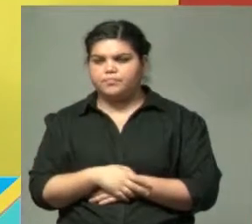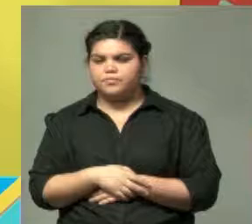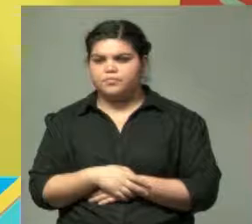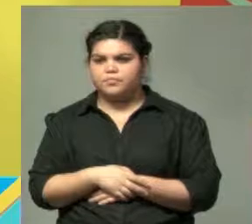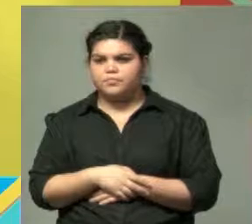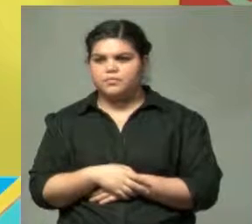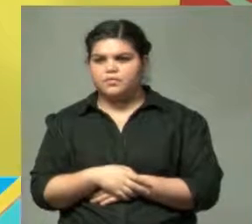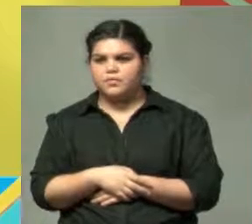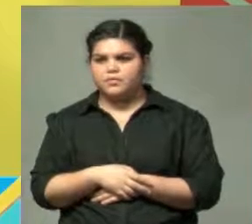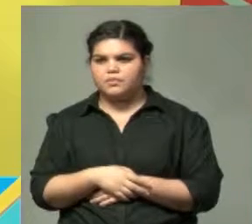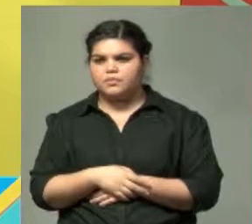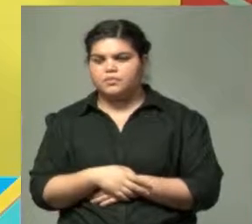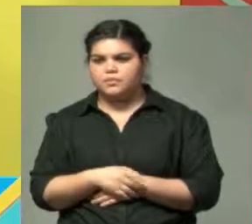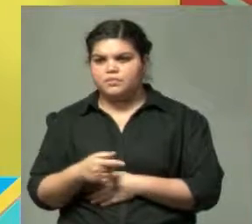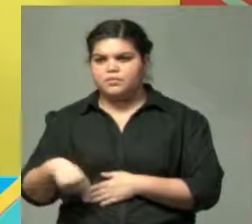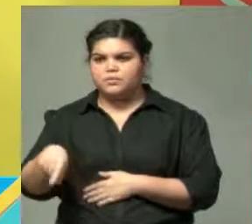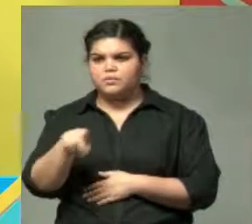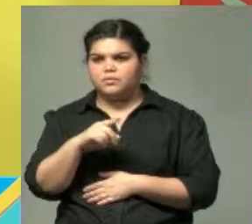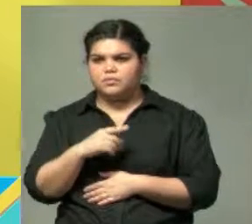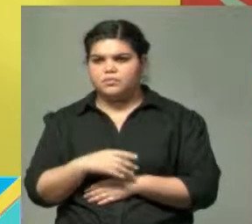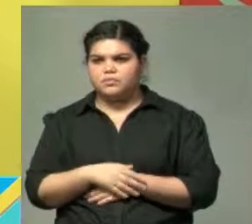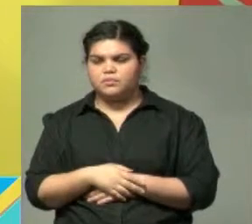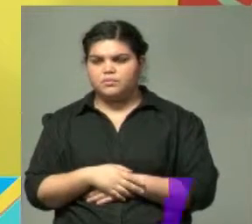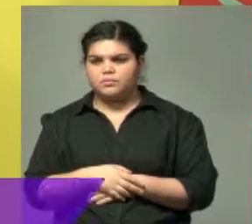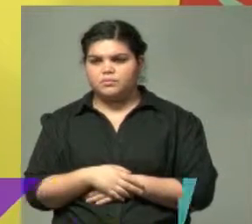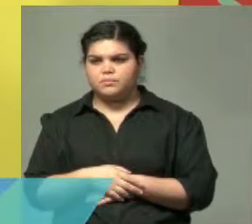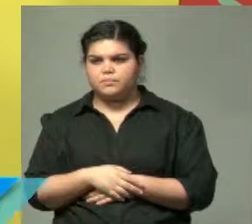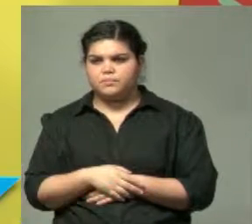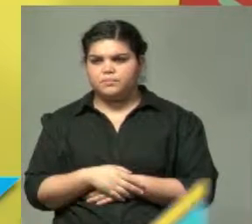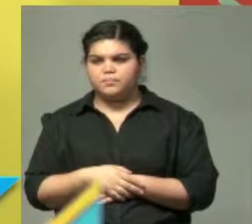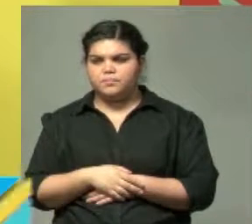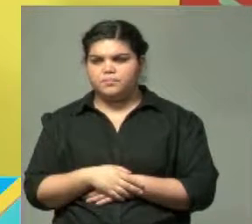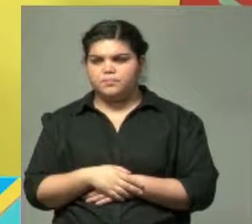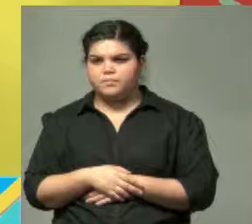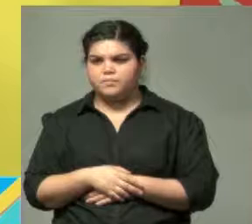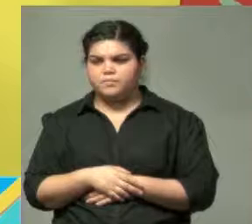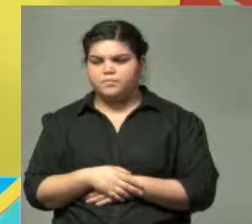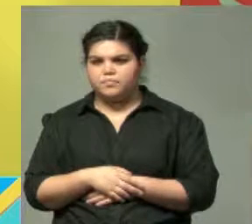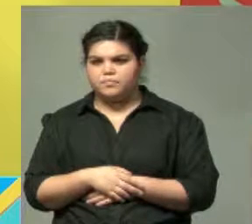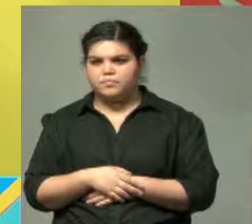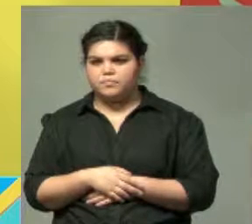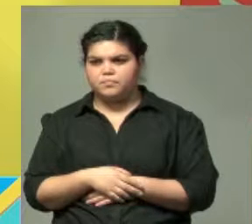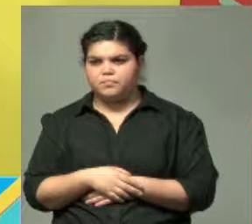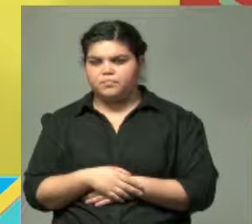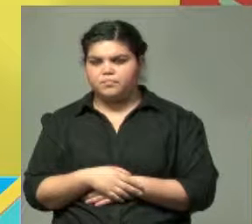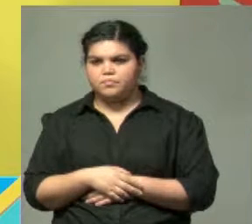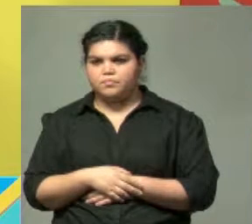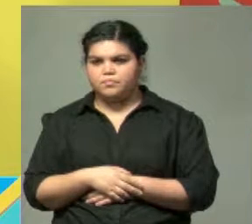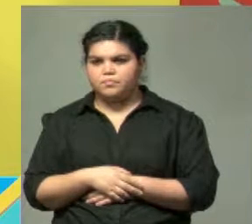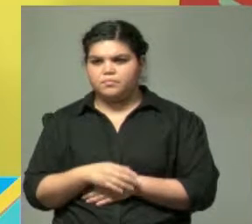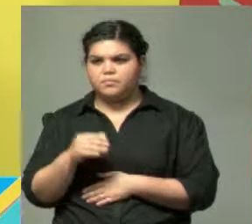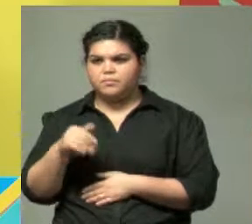vemos es que venimos saliendo de un proceso bastante fuerte de un parate en la economía,